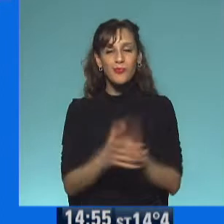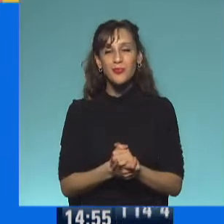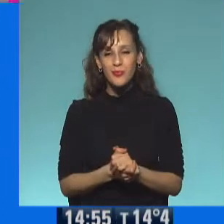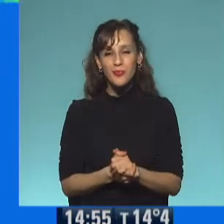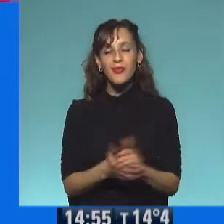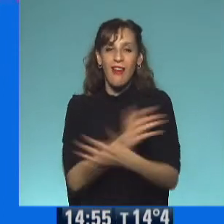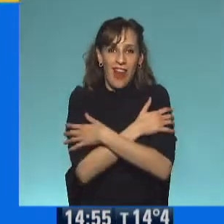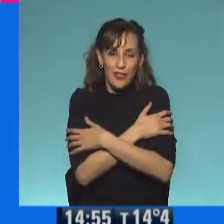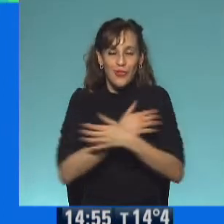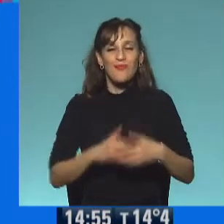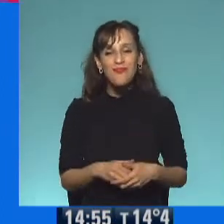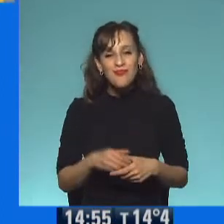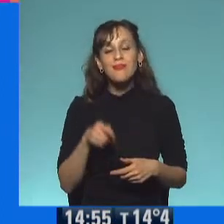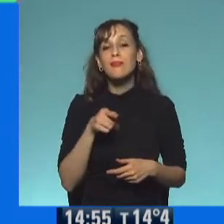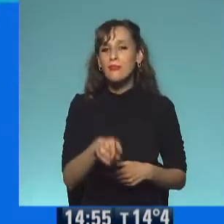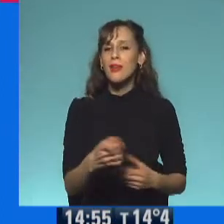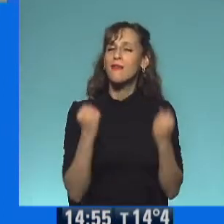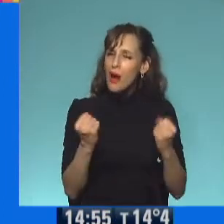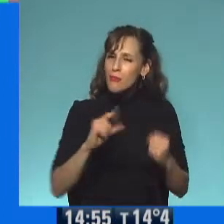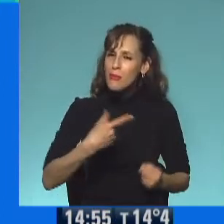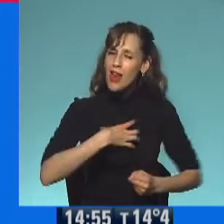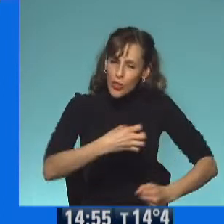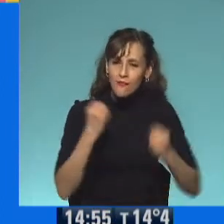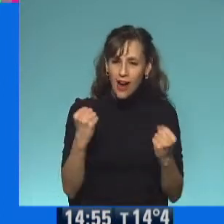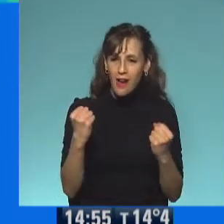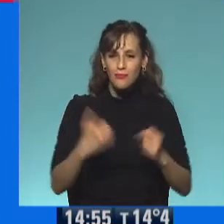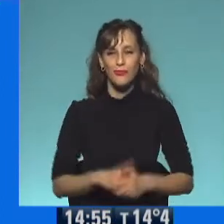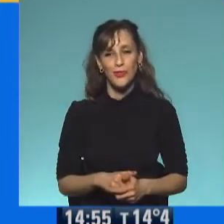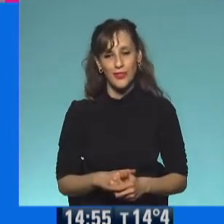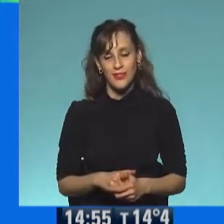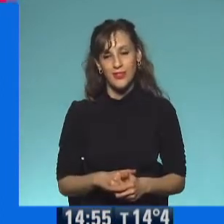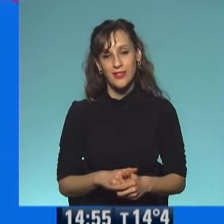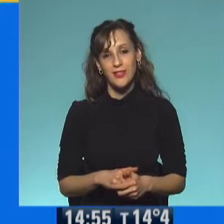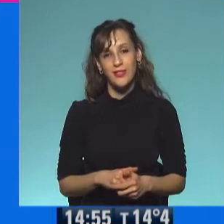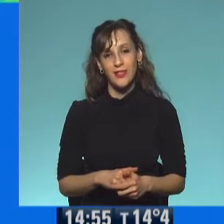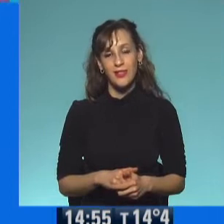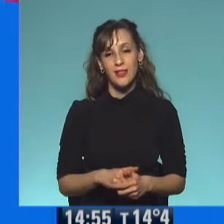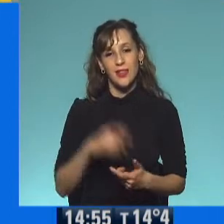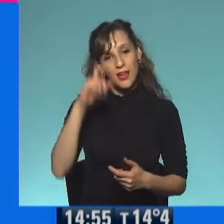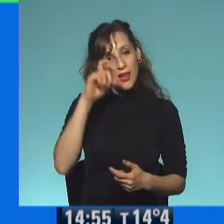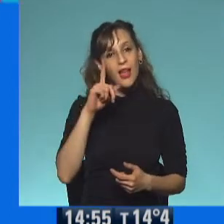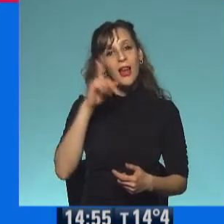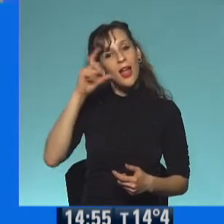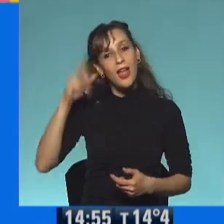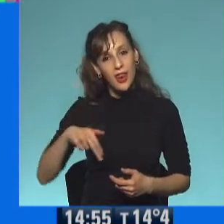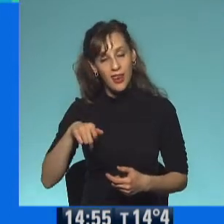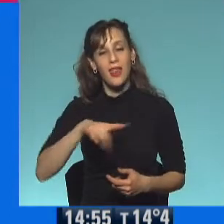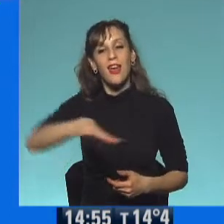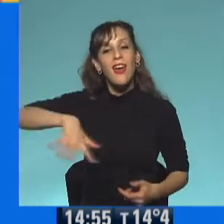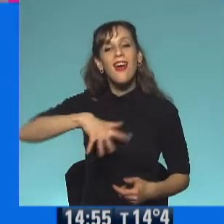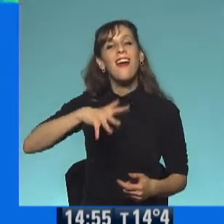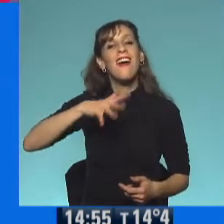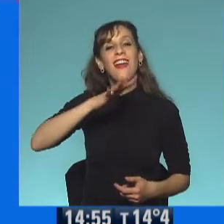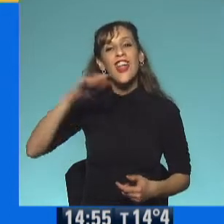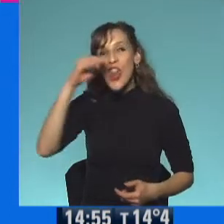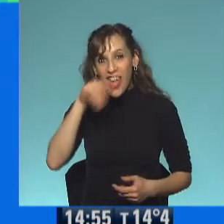agua ante la sala de primer grado dice de catriel río negro eso sí me gusta el aguante con